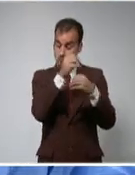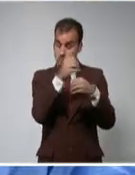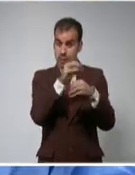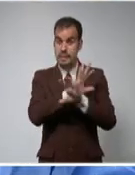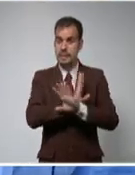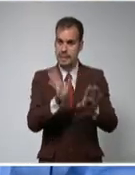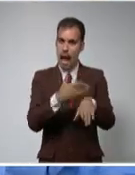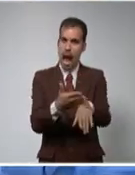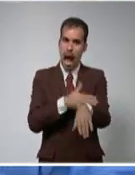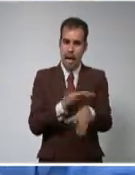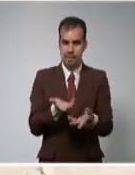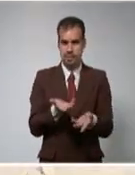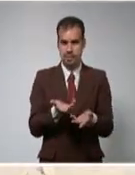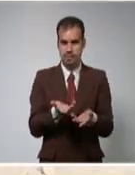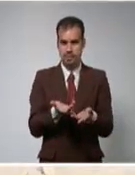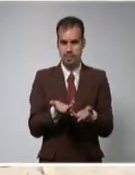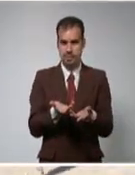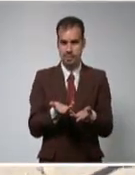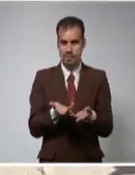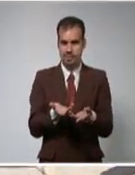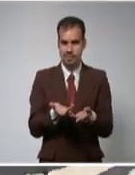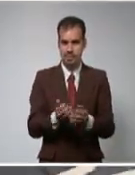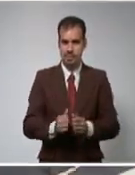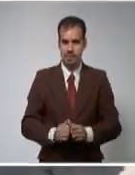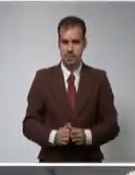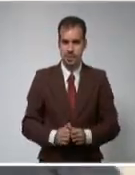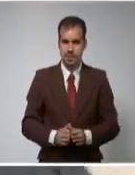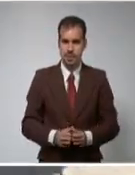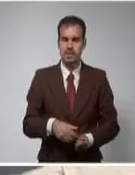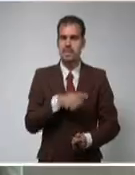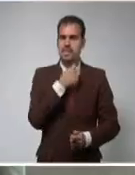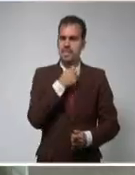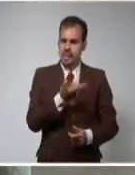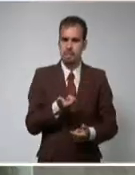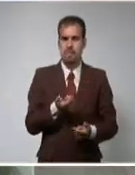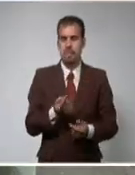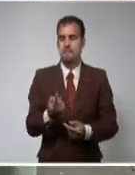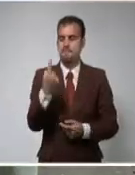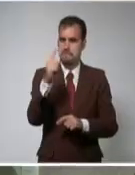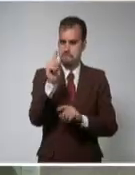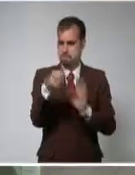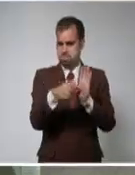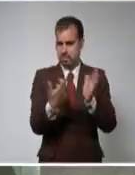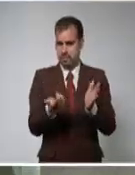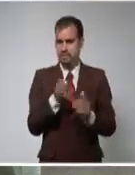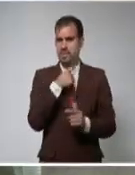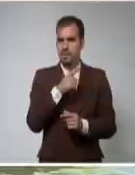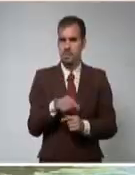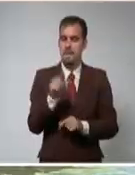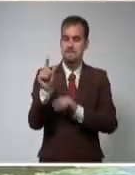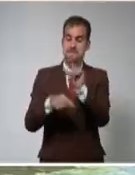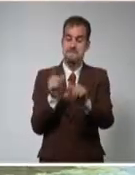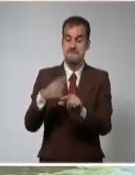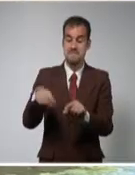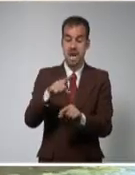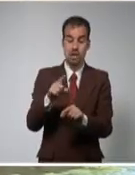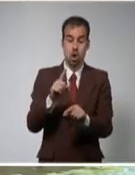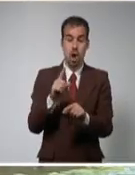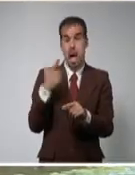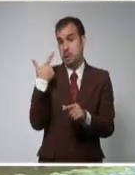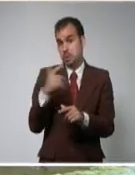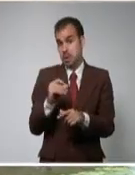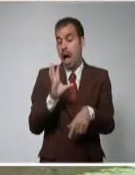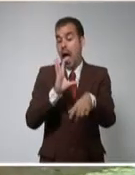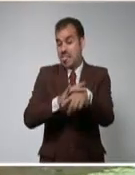incluso que las muestras no evolutiva con múltiples razones en primer lugar el paciente está ansioso de tener sus